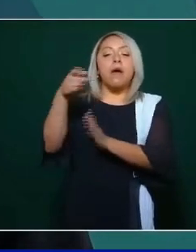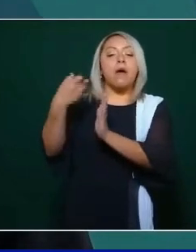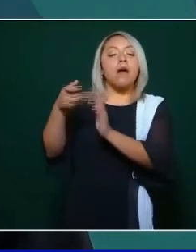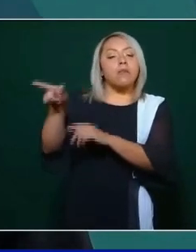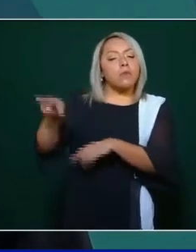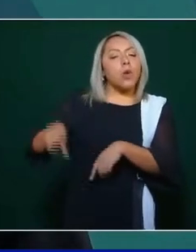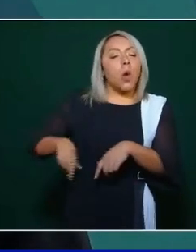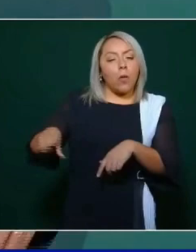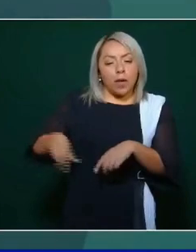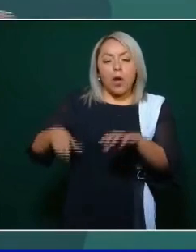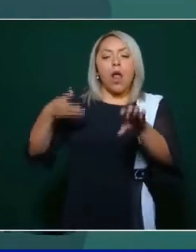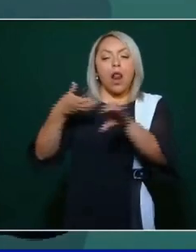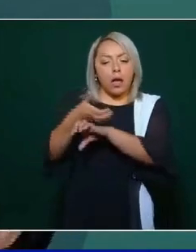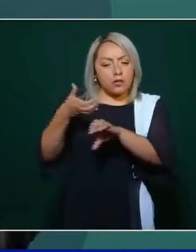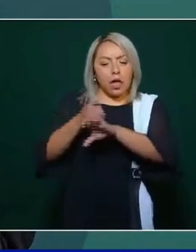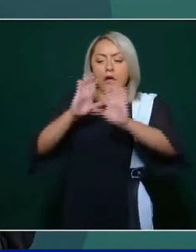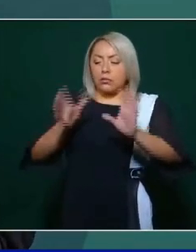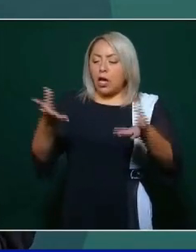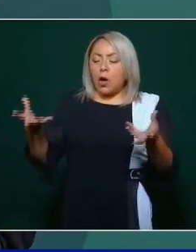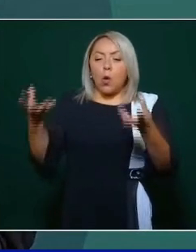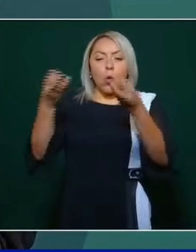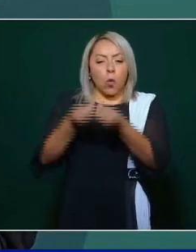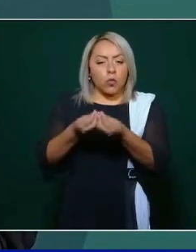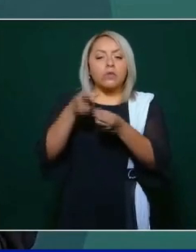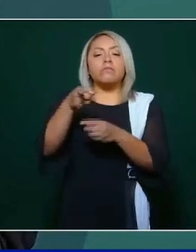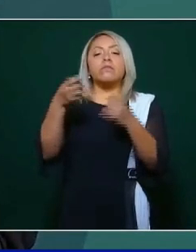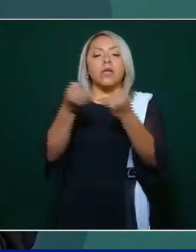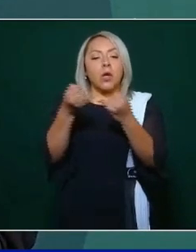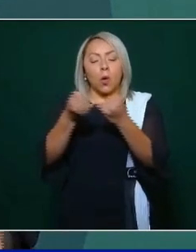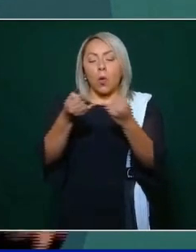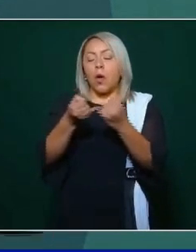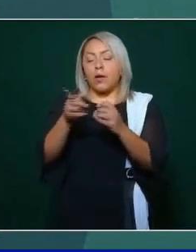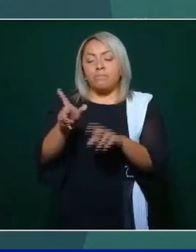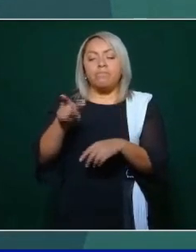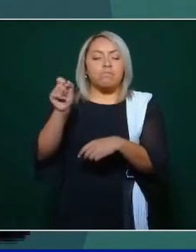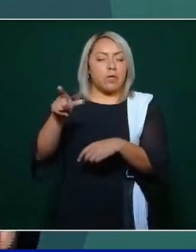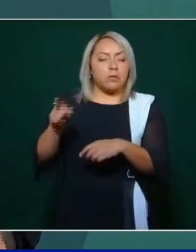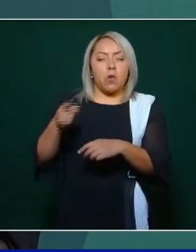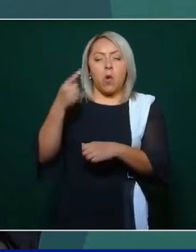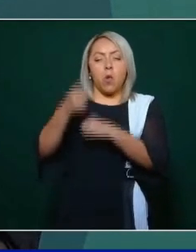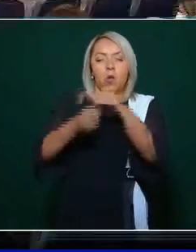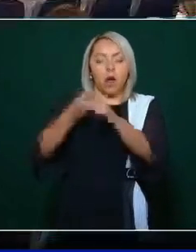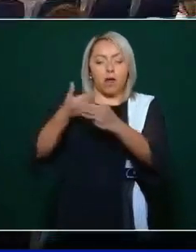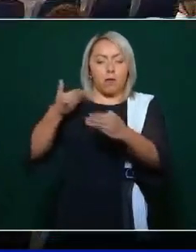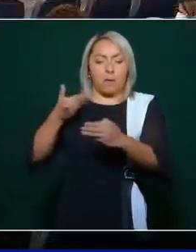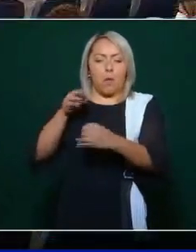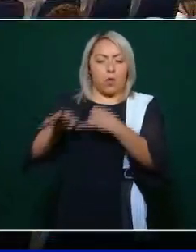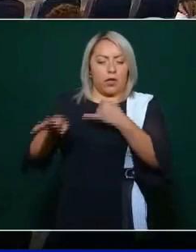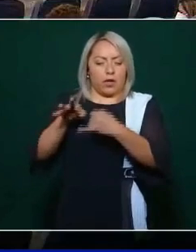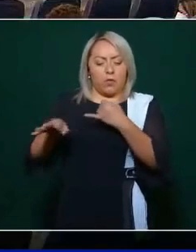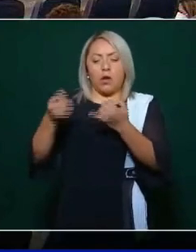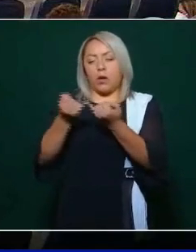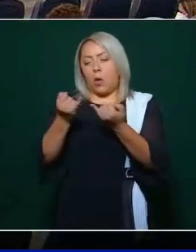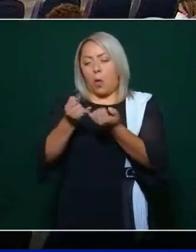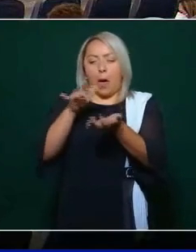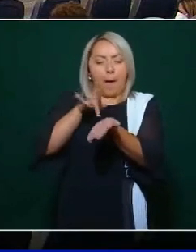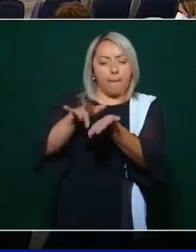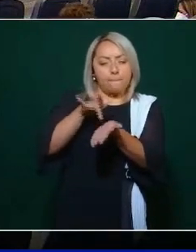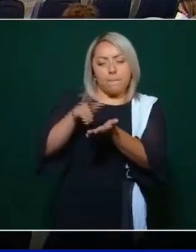la parte estatal, y adicionalmente a ello, el año pasado, a finales de año, se le apoyó más o menos